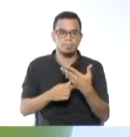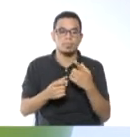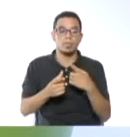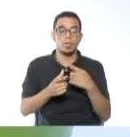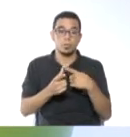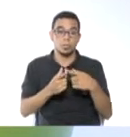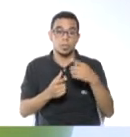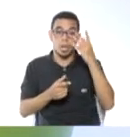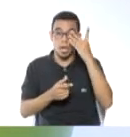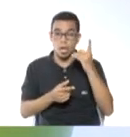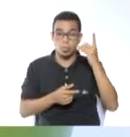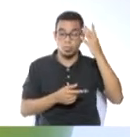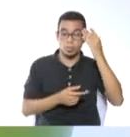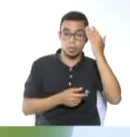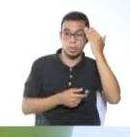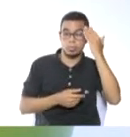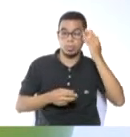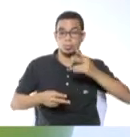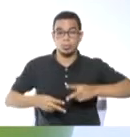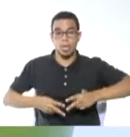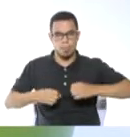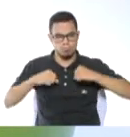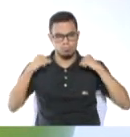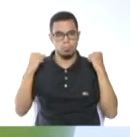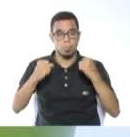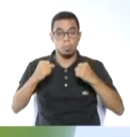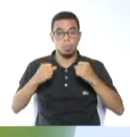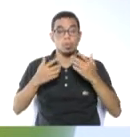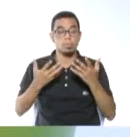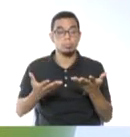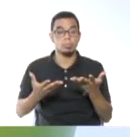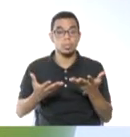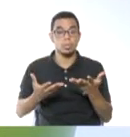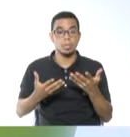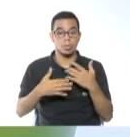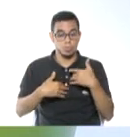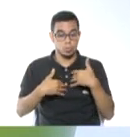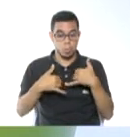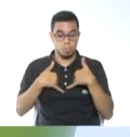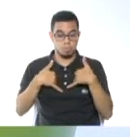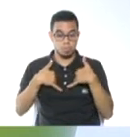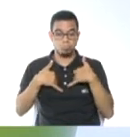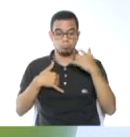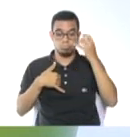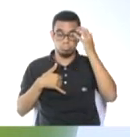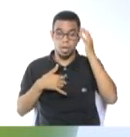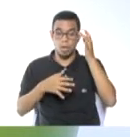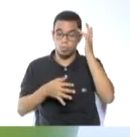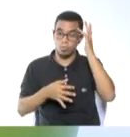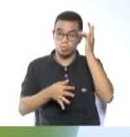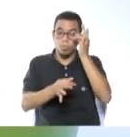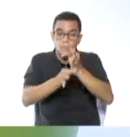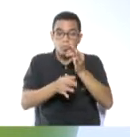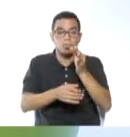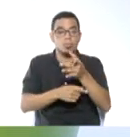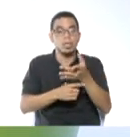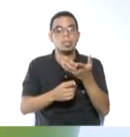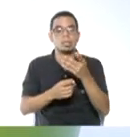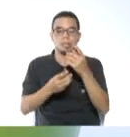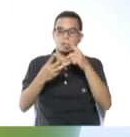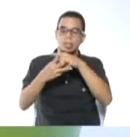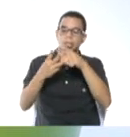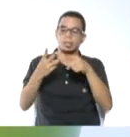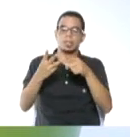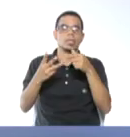poder, hay una estrella, la única estrella. La creencia de nosotros es que las madres dicen que hay que pedir 3 deseos. Bueno,